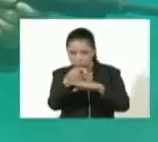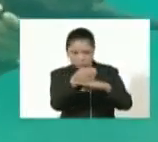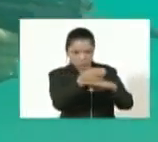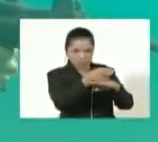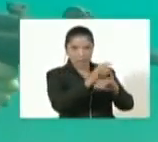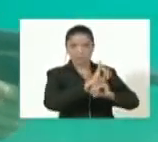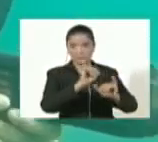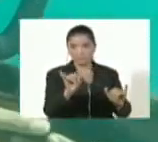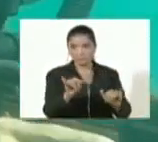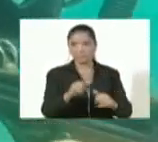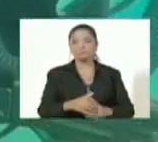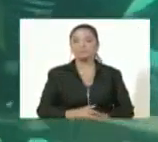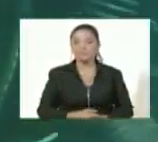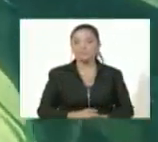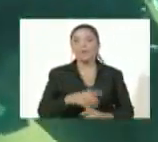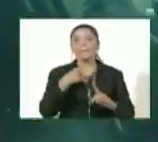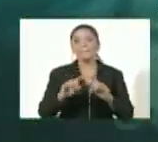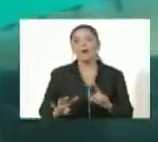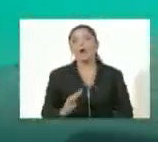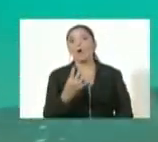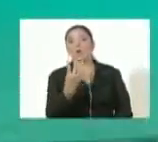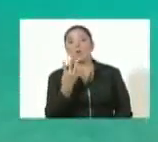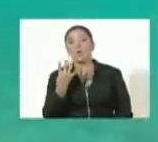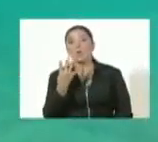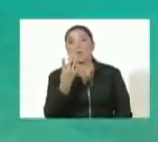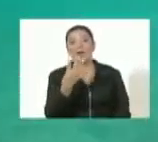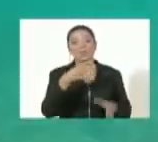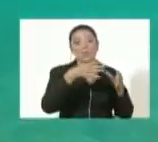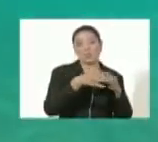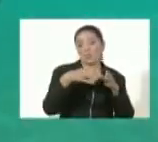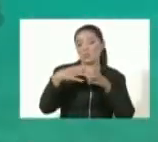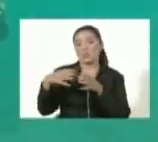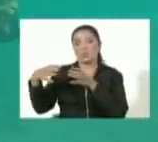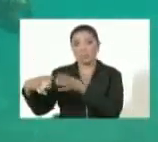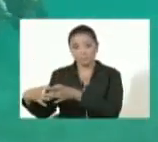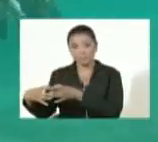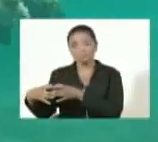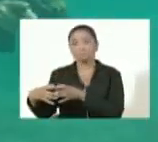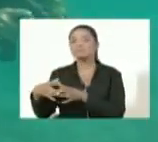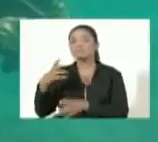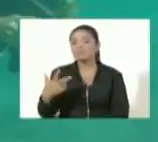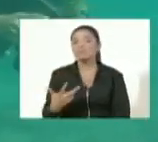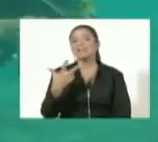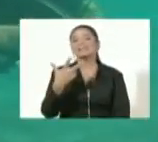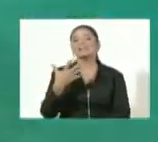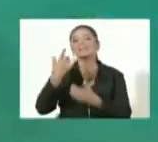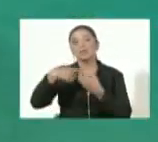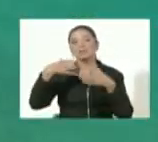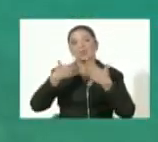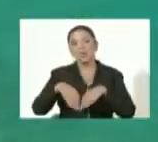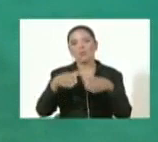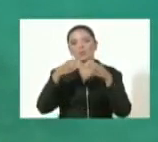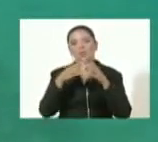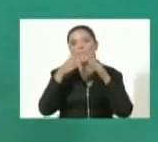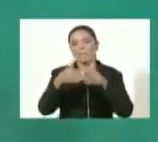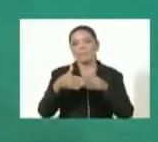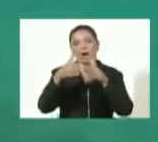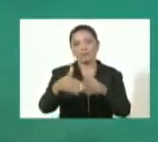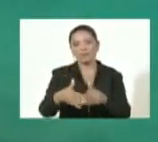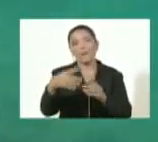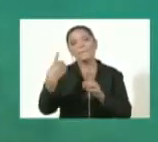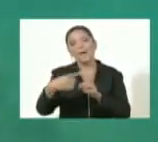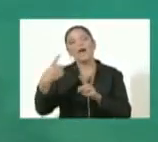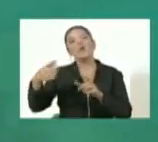y cuatro batallones que forman parte de la tercera brigada de Infantería de Marina y también en